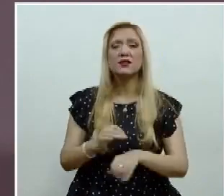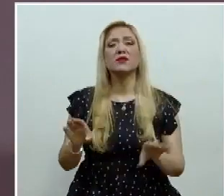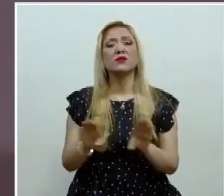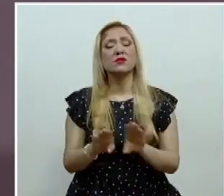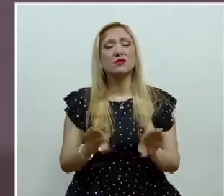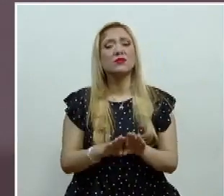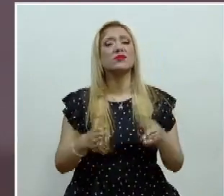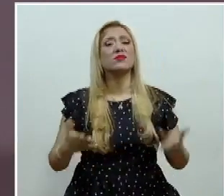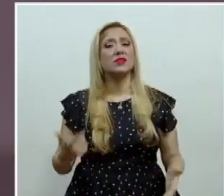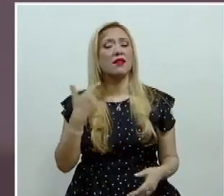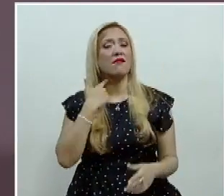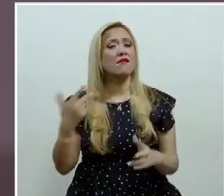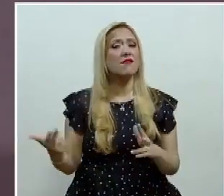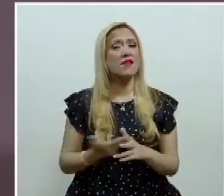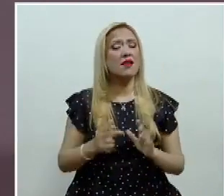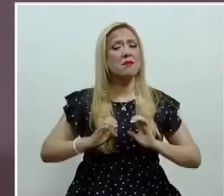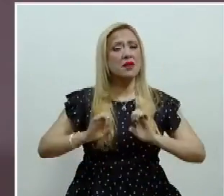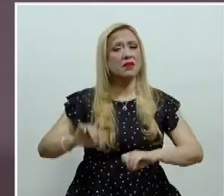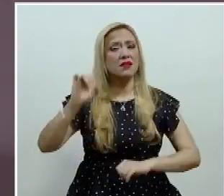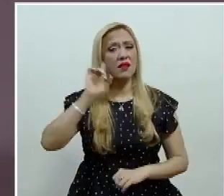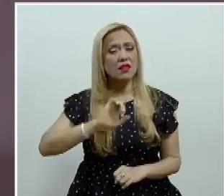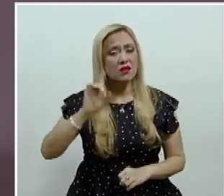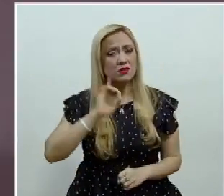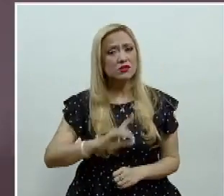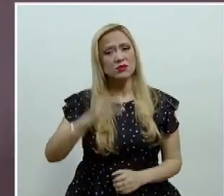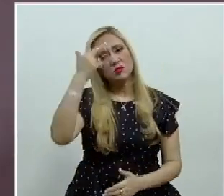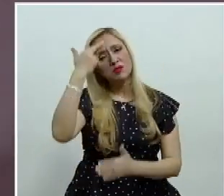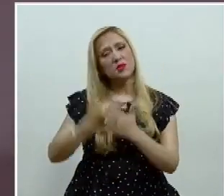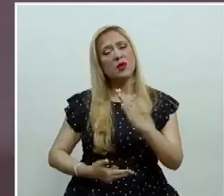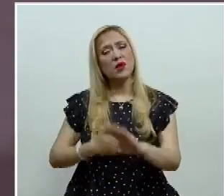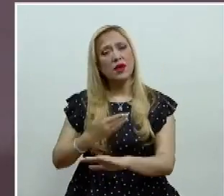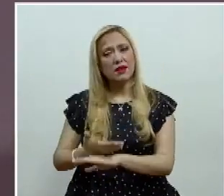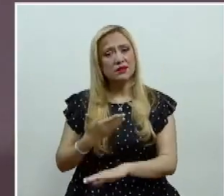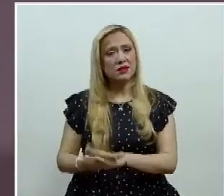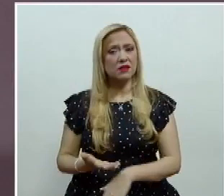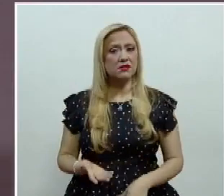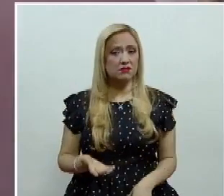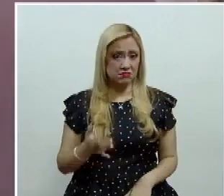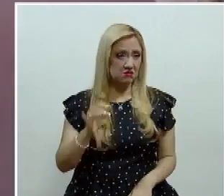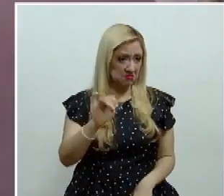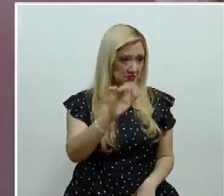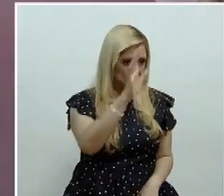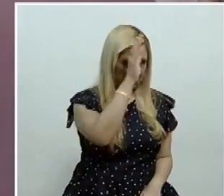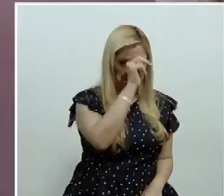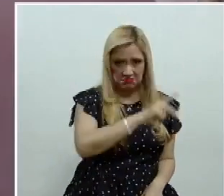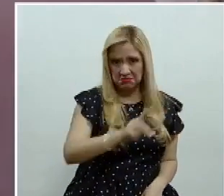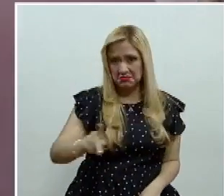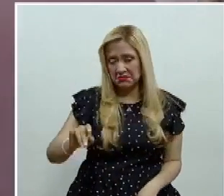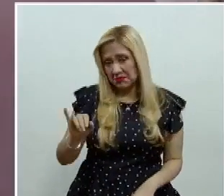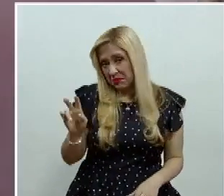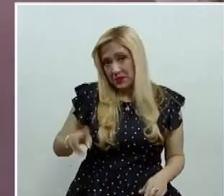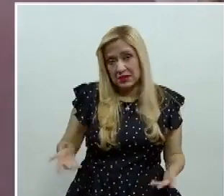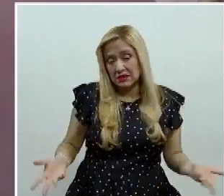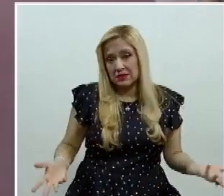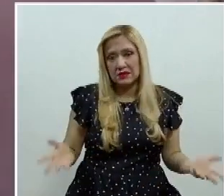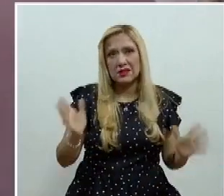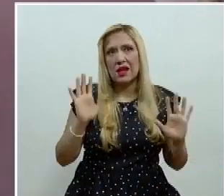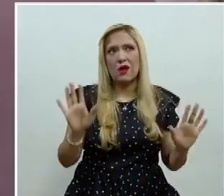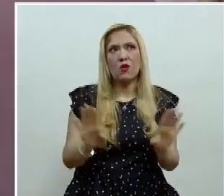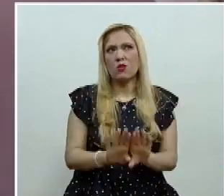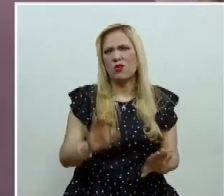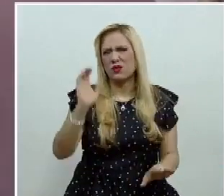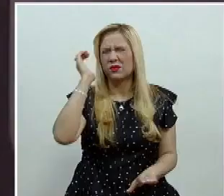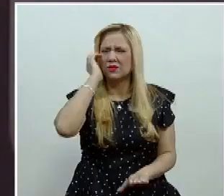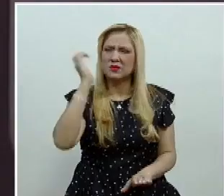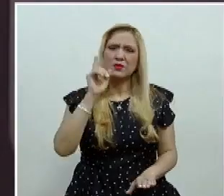los feminicidios, las violencias feminicidas, porque estarán de acuerdo en que el caso extremo es ya el